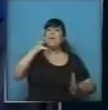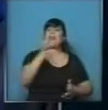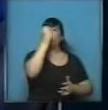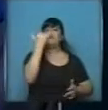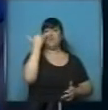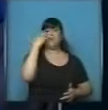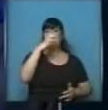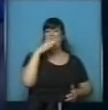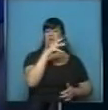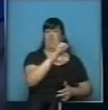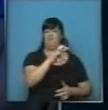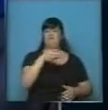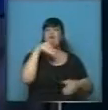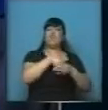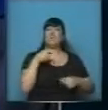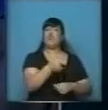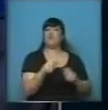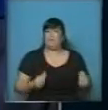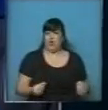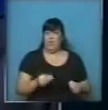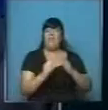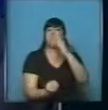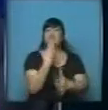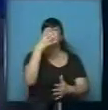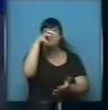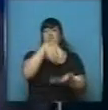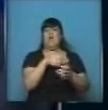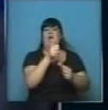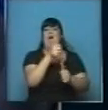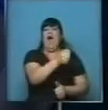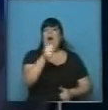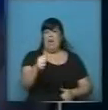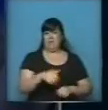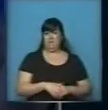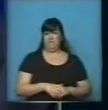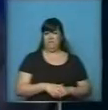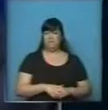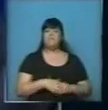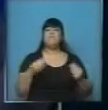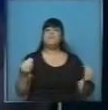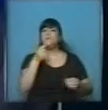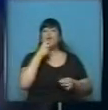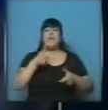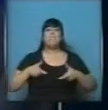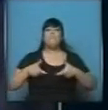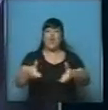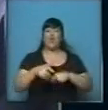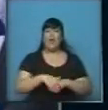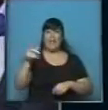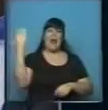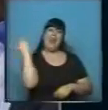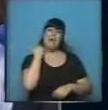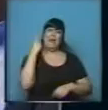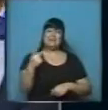YPF, de Aerolíneas, de la creación de una empresa que ha dado agua potable y cloaca. Por ejemplo, en La Matanza tenían previsto al